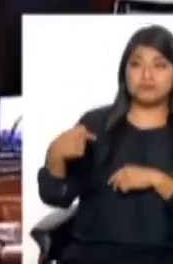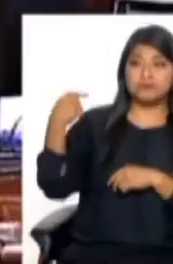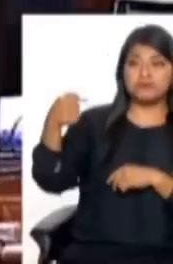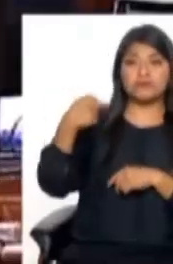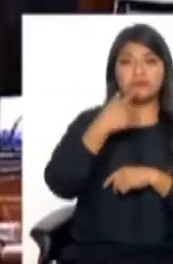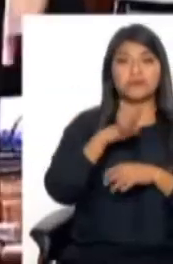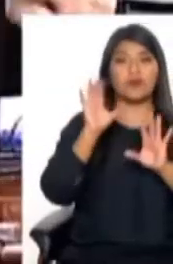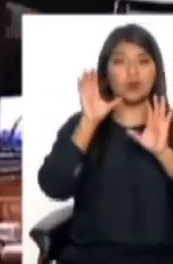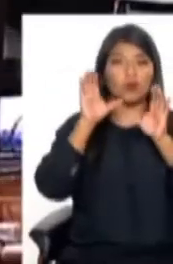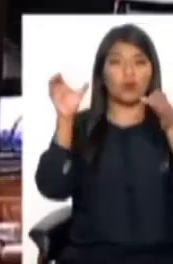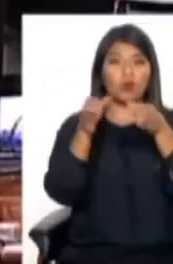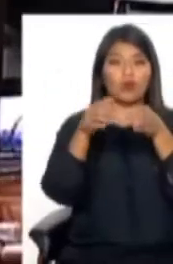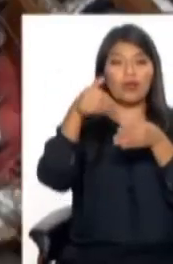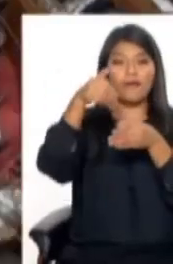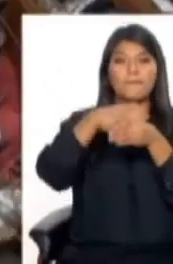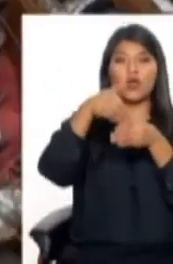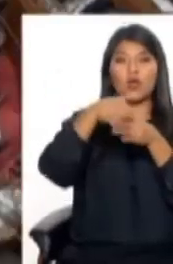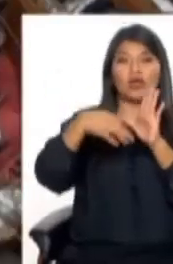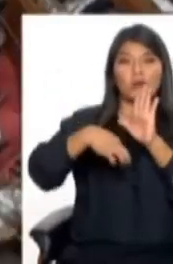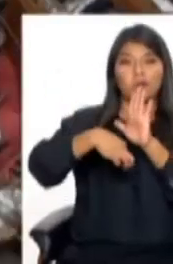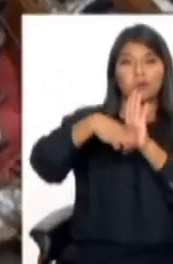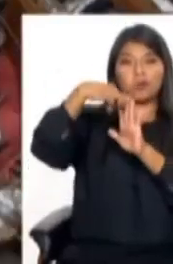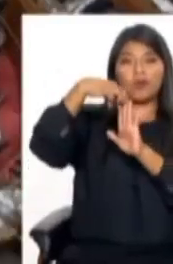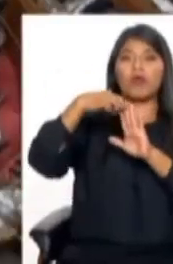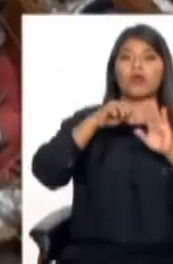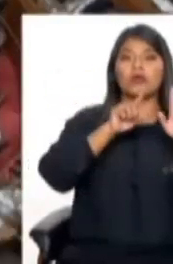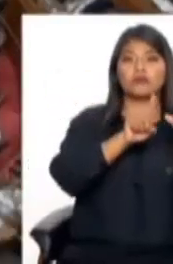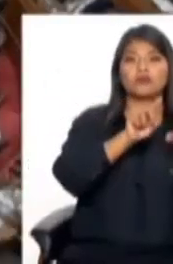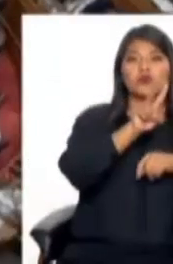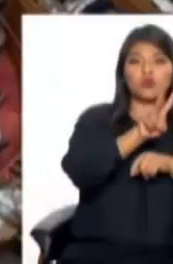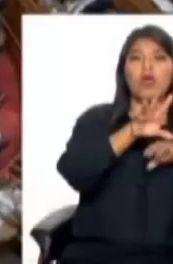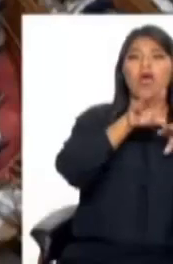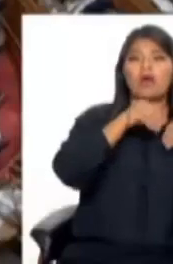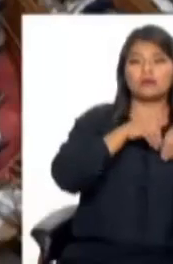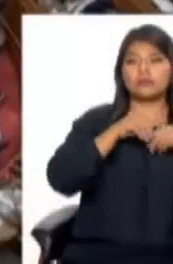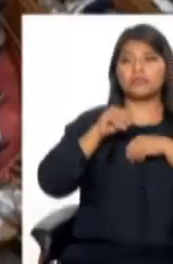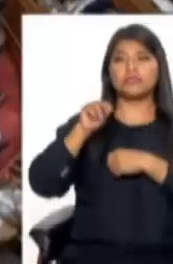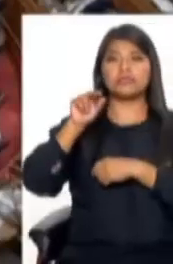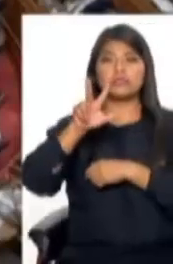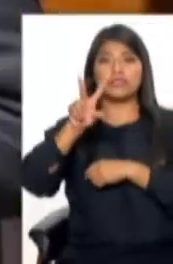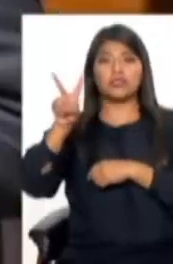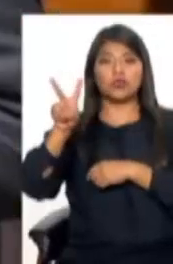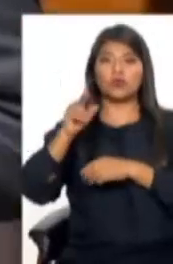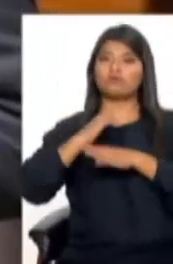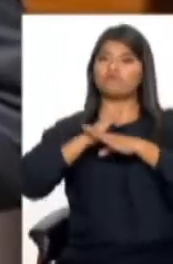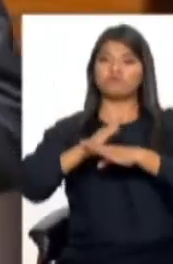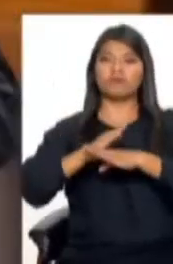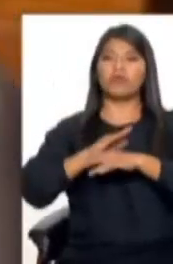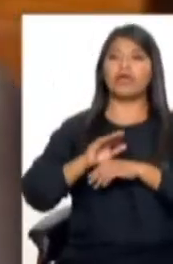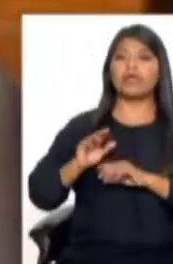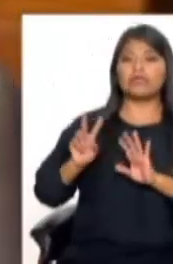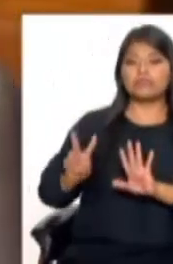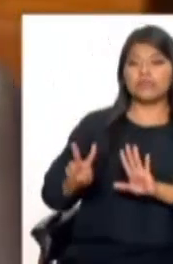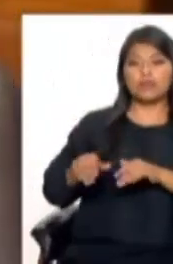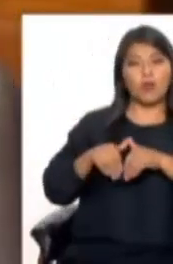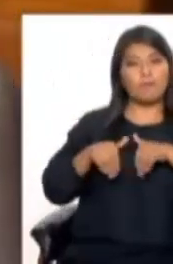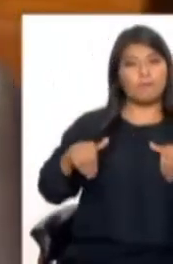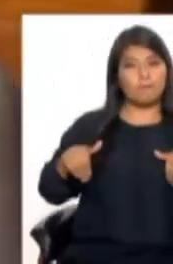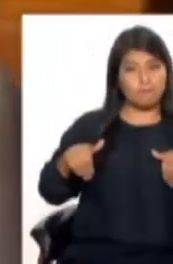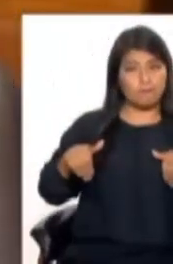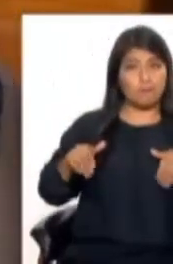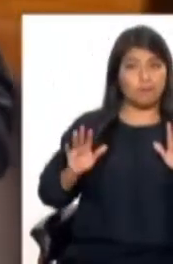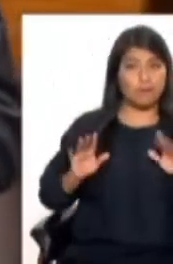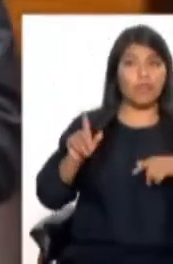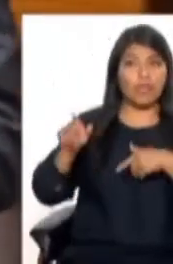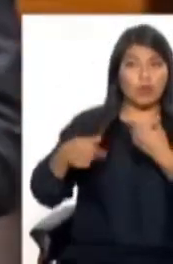Voz de Público Contadores, el Congreso de la República aprobó la solicitud que presentó Dina Boluarte para poder